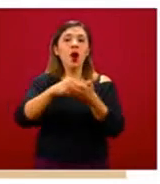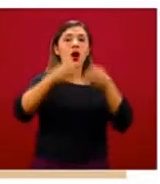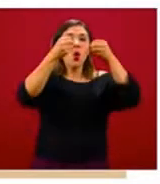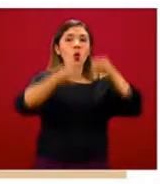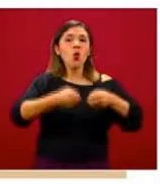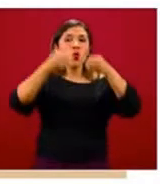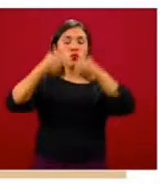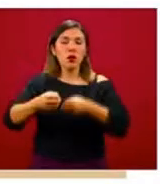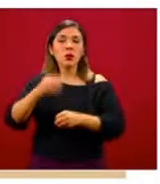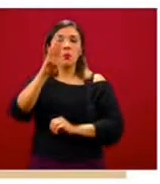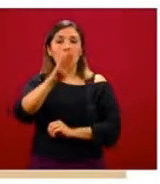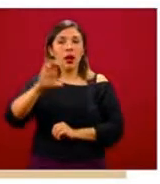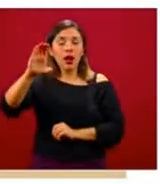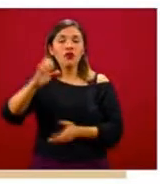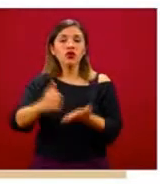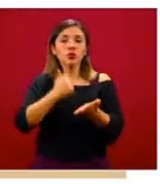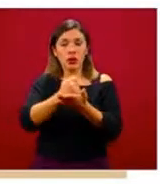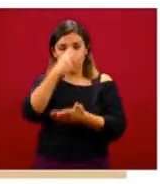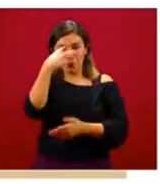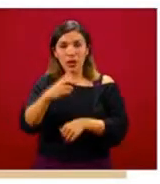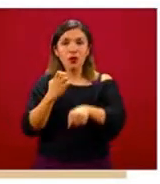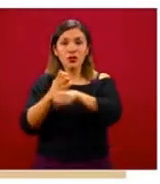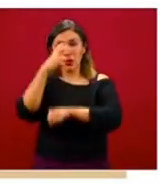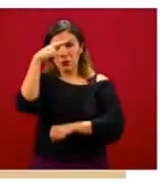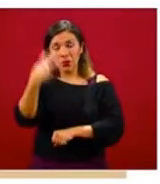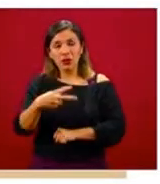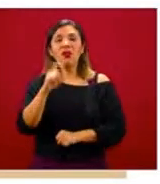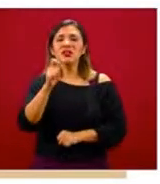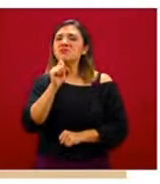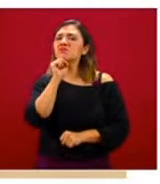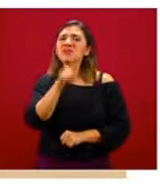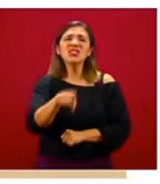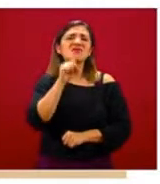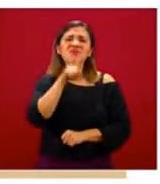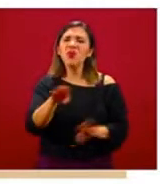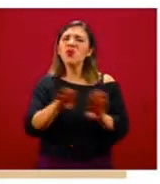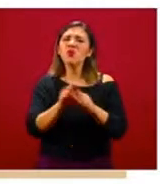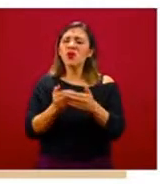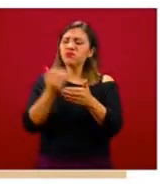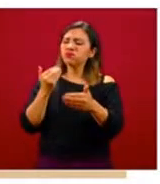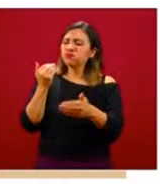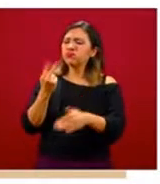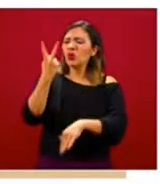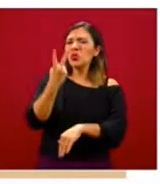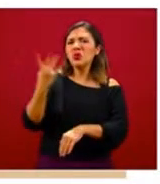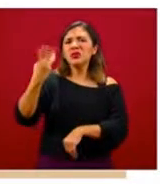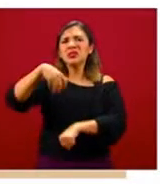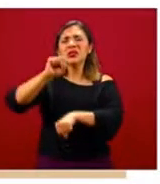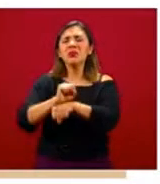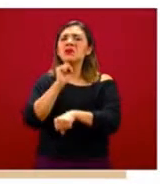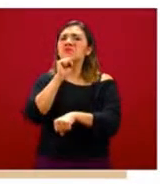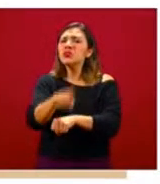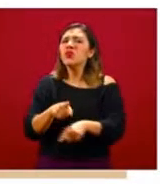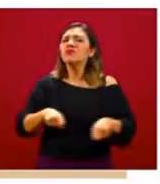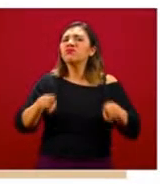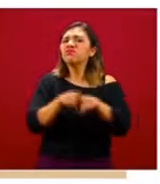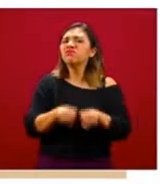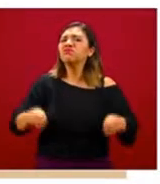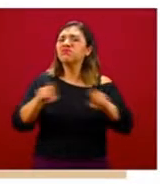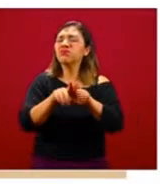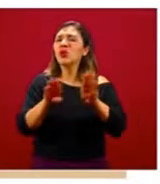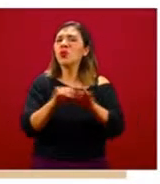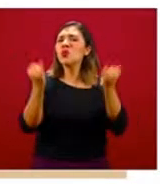ocupación juntas: Baja first California, place Ciudad de for México, Estado de occupancy, México, que han which sido is además Baja las entidades que en las California, últimas 2-3 Mexico semanas City, and han Mexico State. mantenido